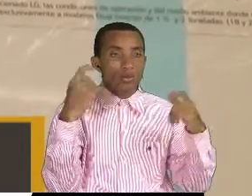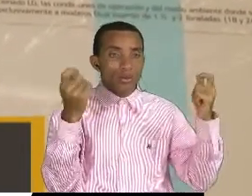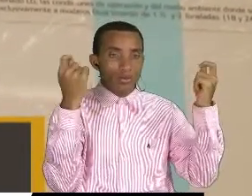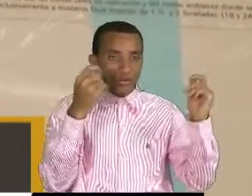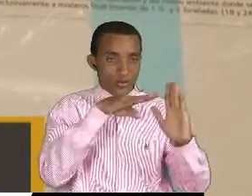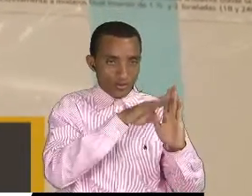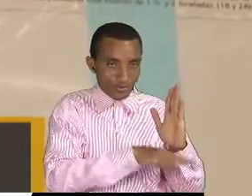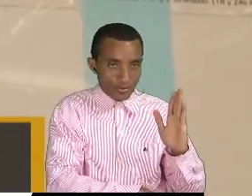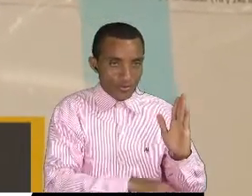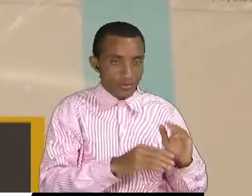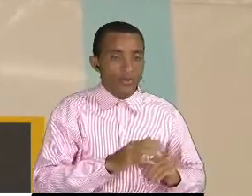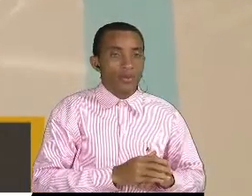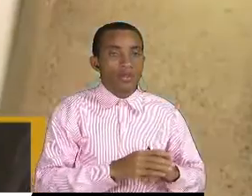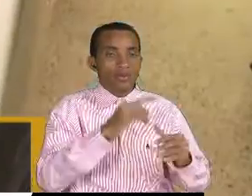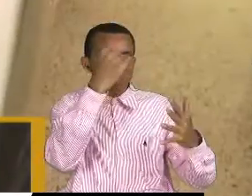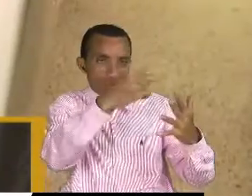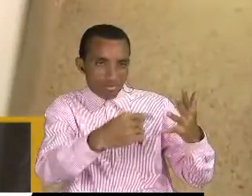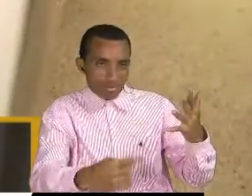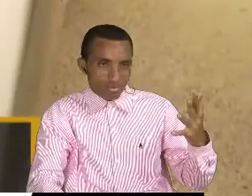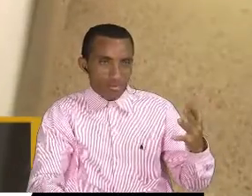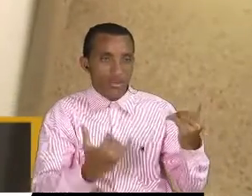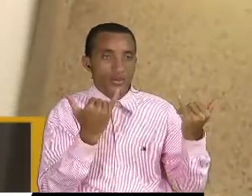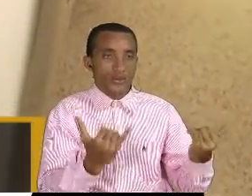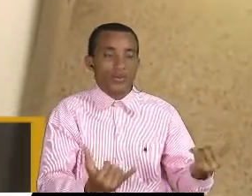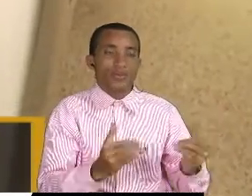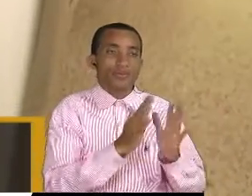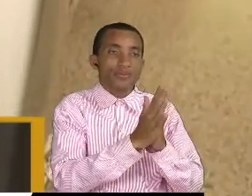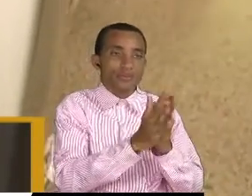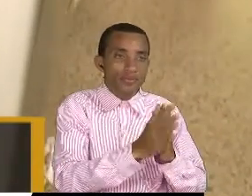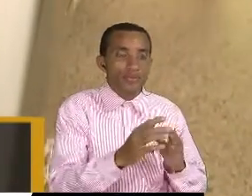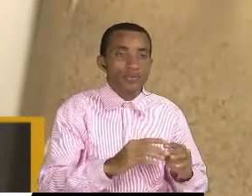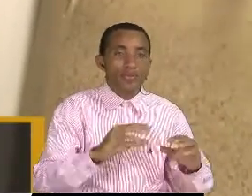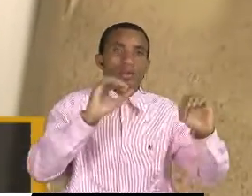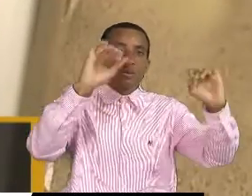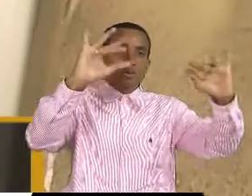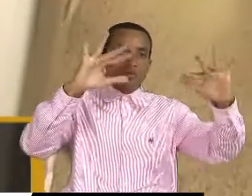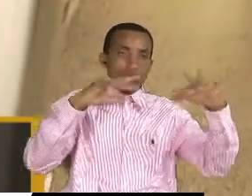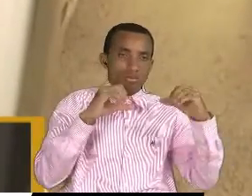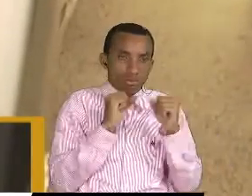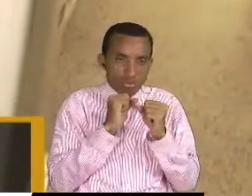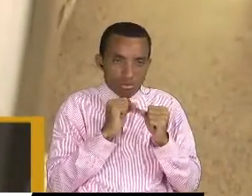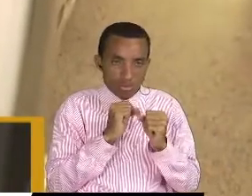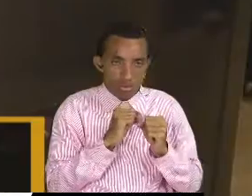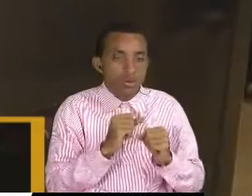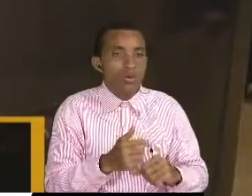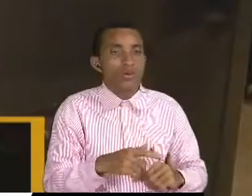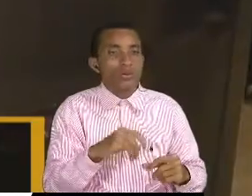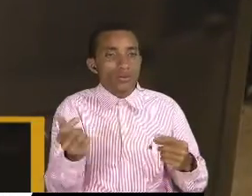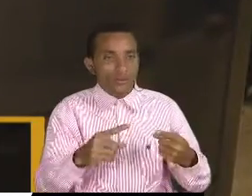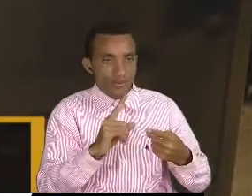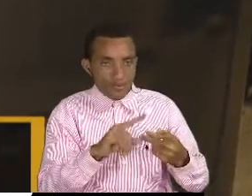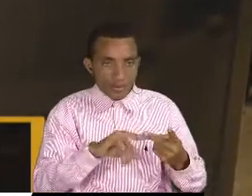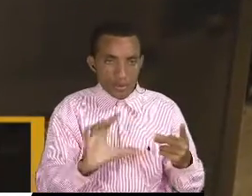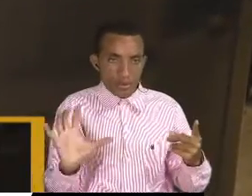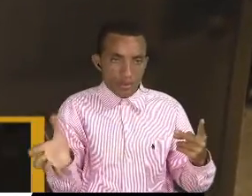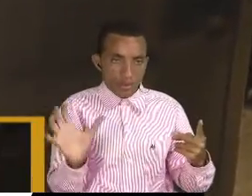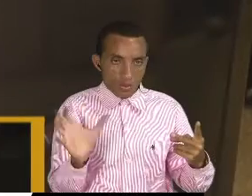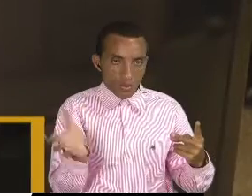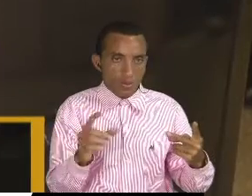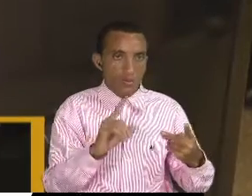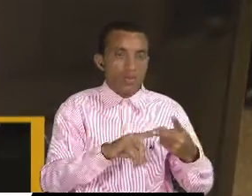diferentes artículos, pero básicamente en este momento en aires acondicionados, en lavadoras y televisión, y son precios, verdad,